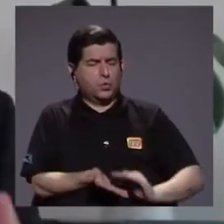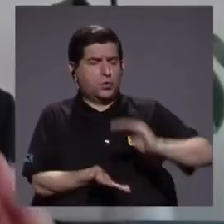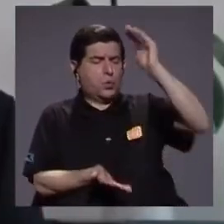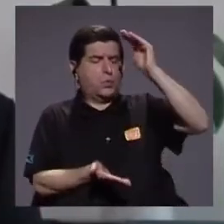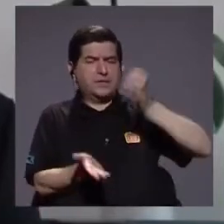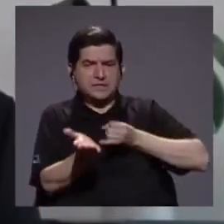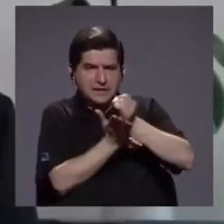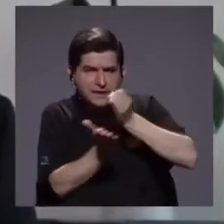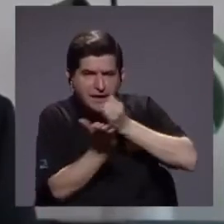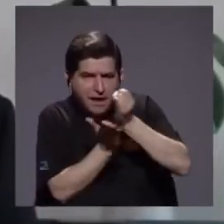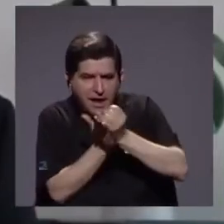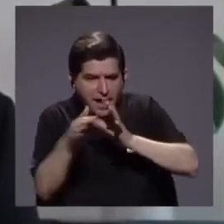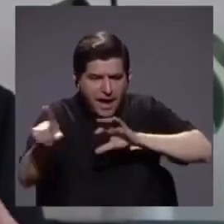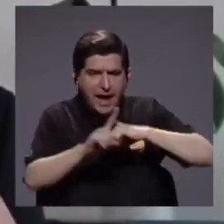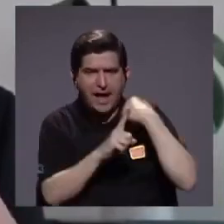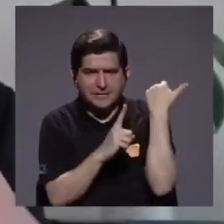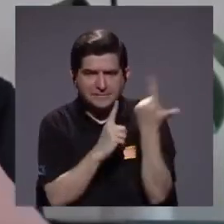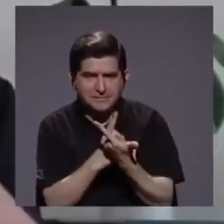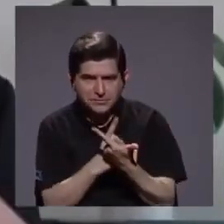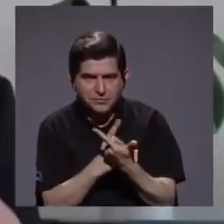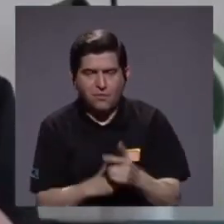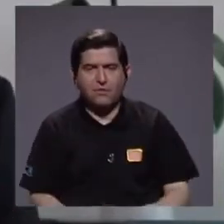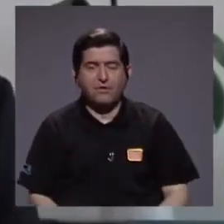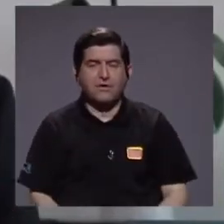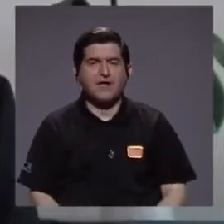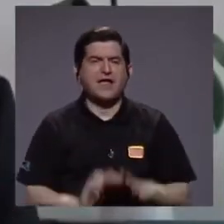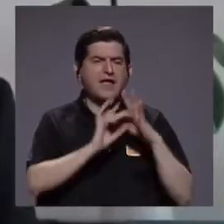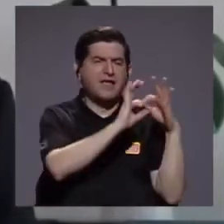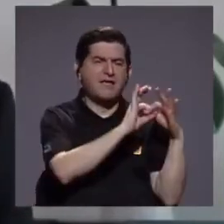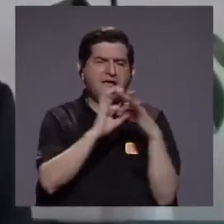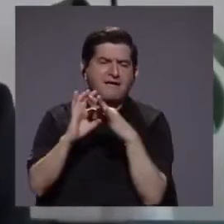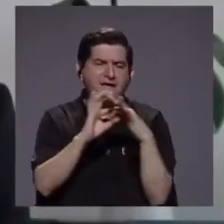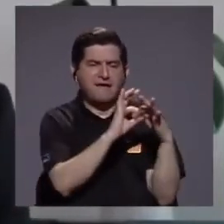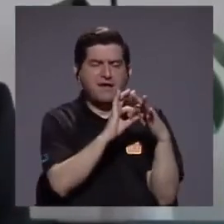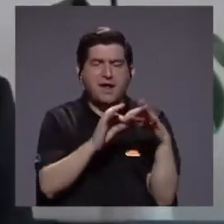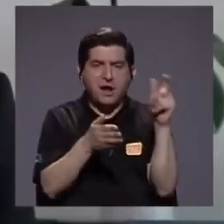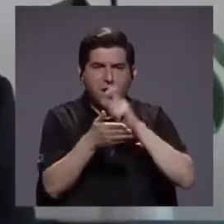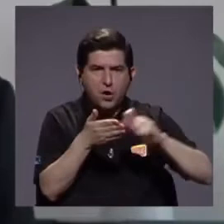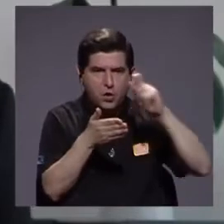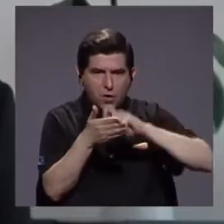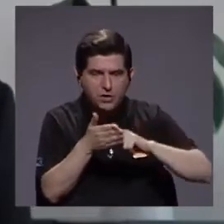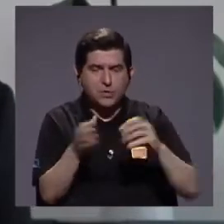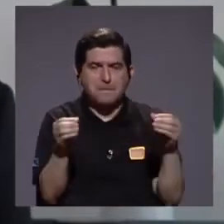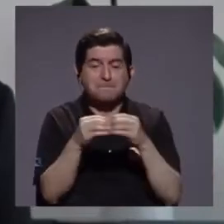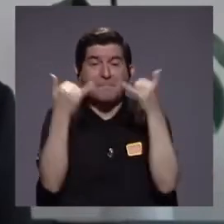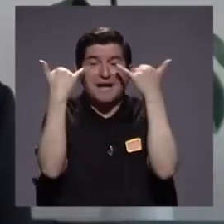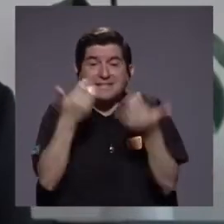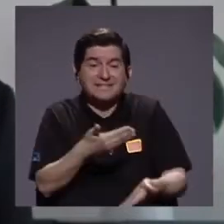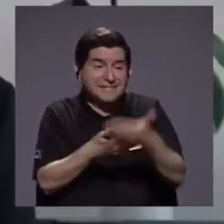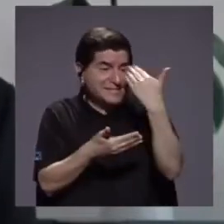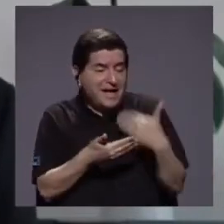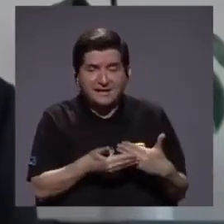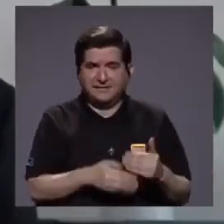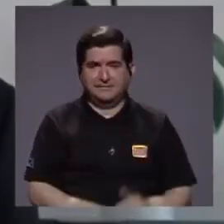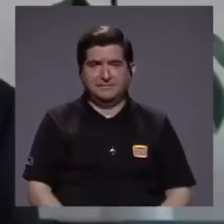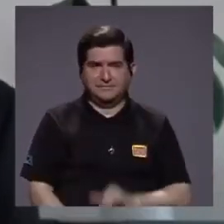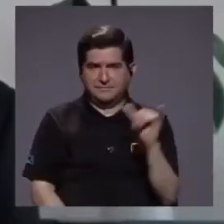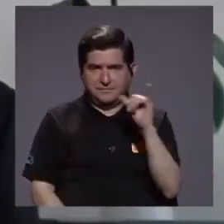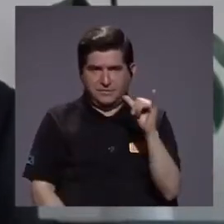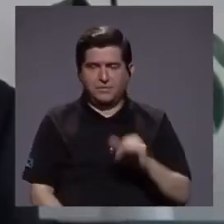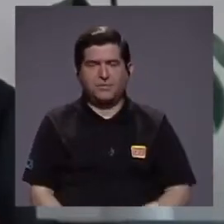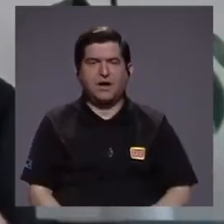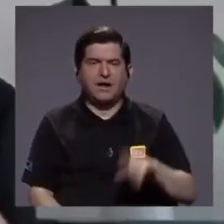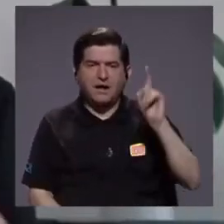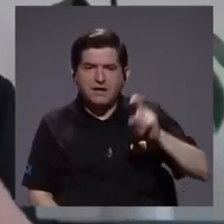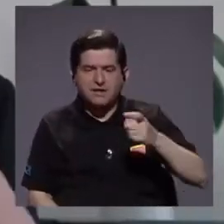la investigación y la acción social e interrelacionarla entre las escuelas aún más de lo que ya se ha venido haciendo. También es